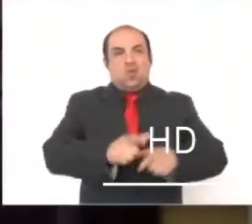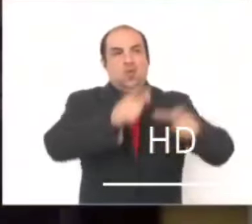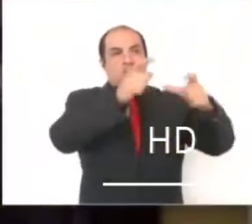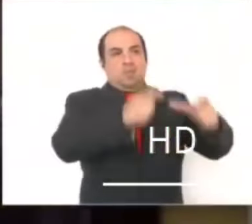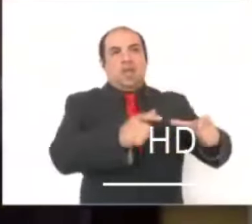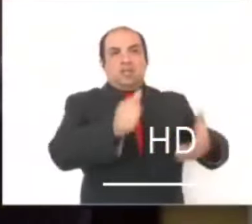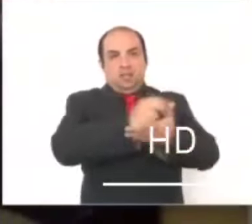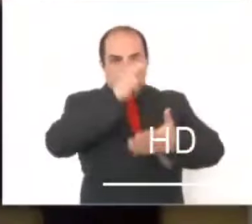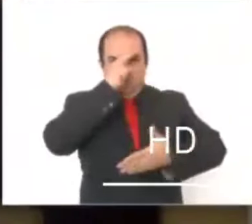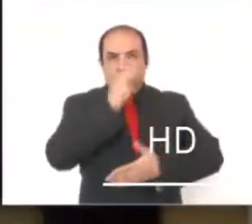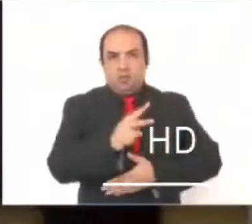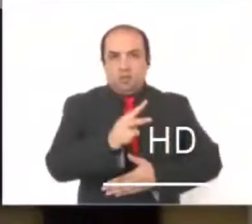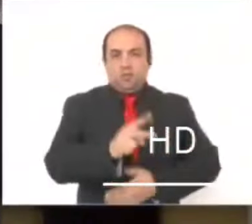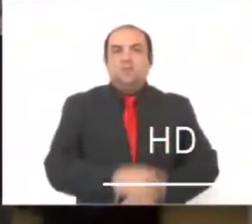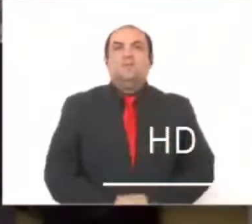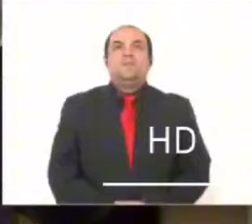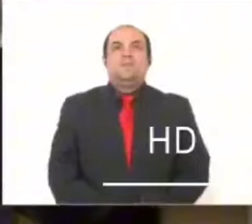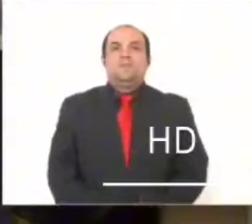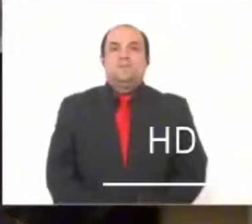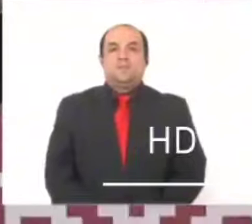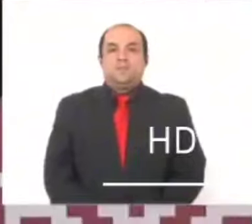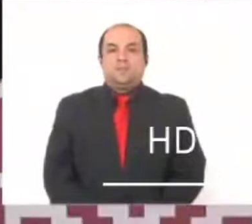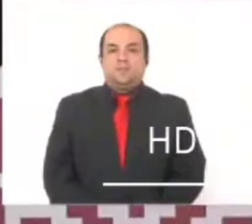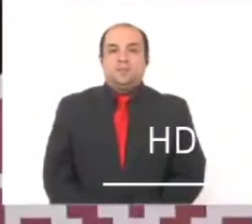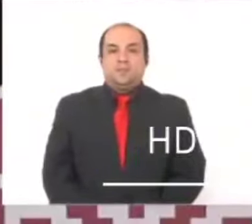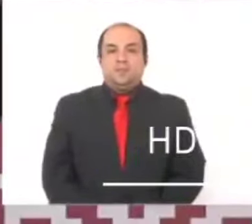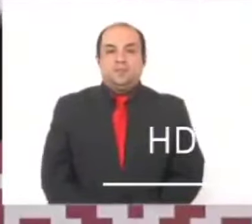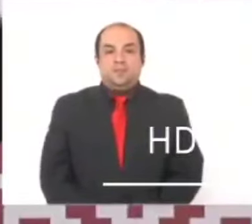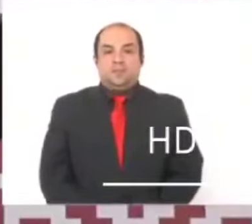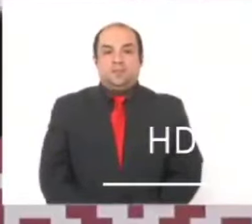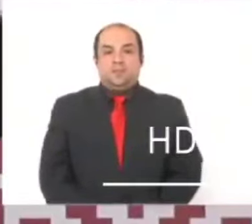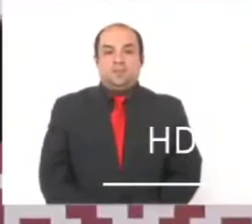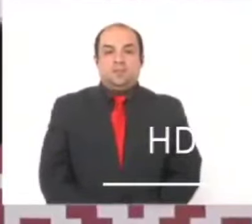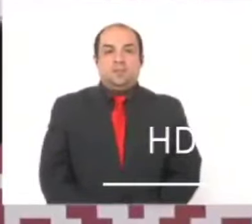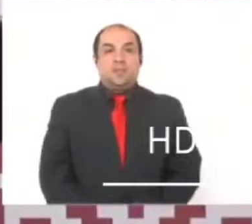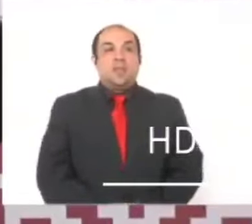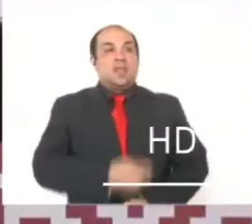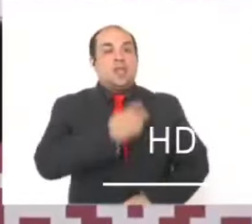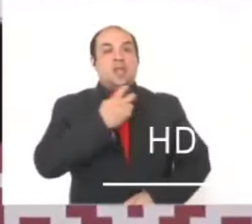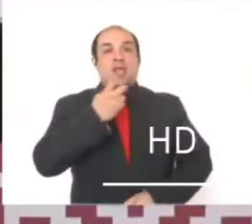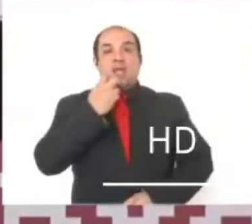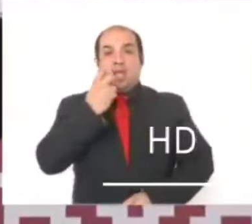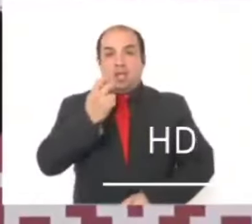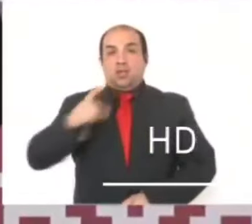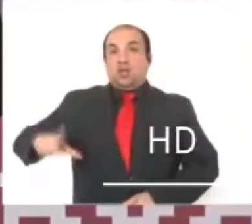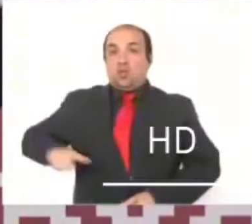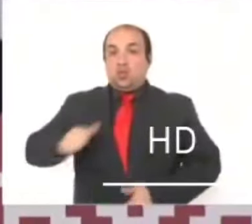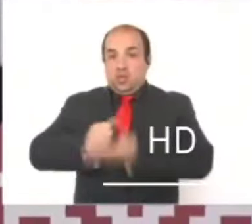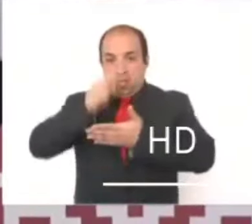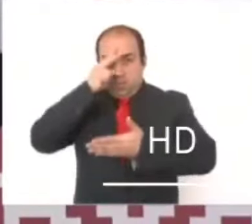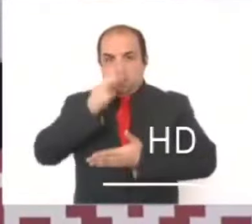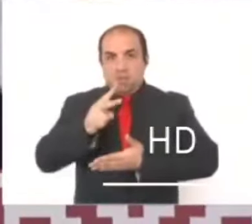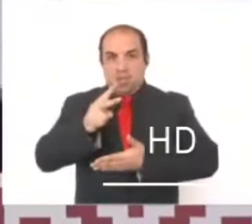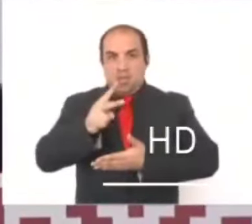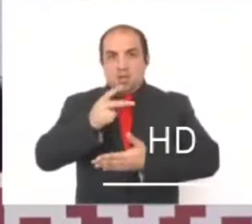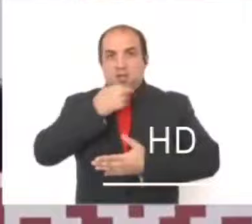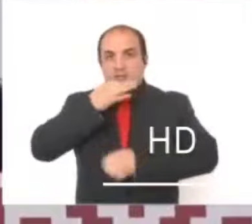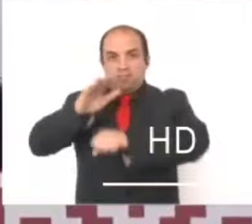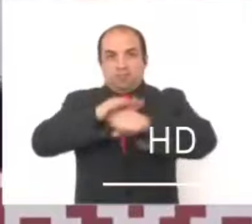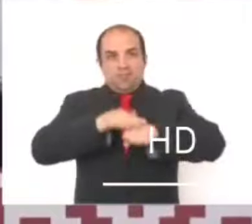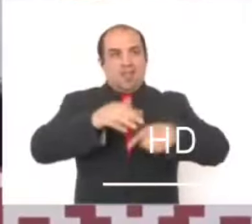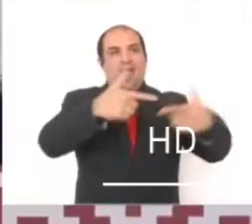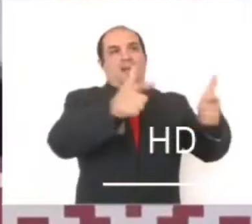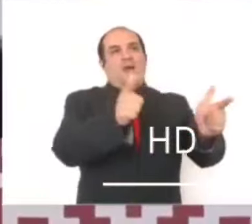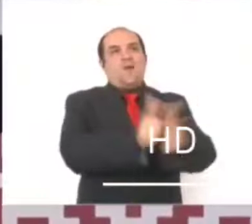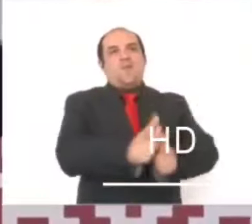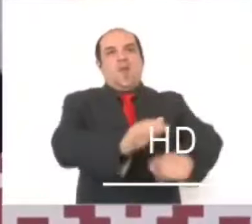la Ciudad de México. Es de parte del Gobierno de la Ciudad de México para toda la banda